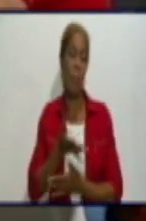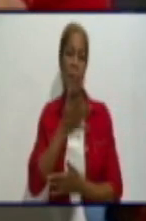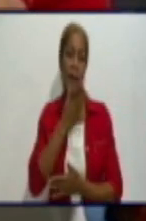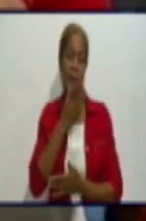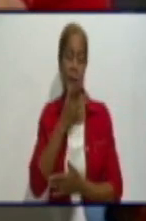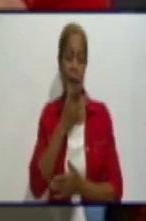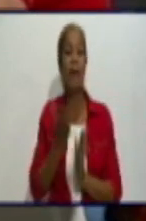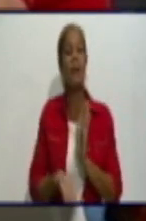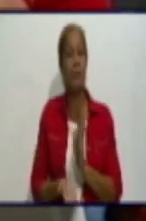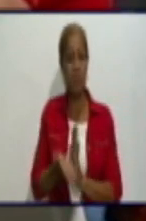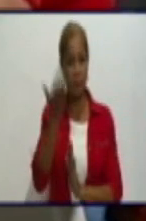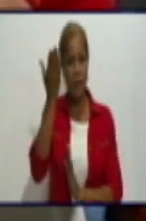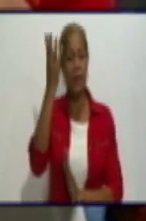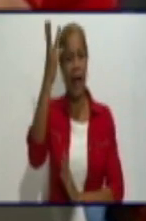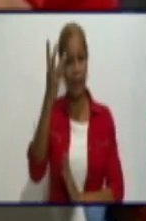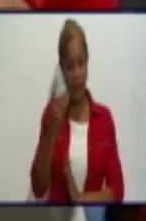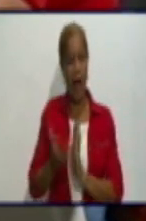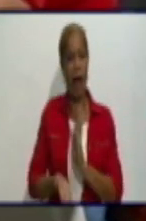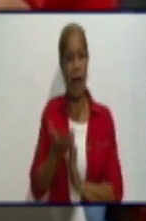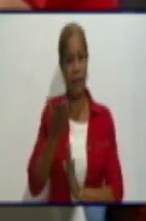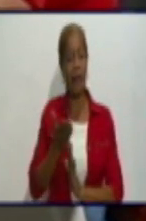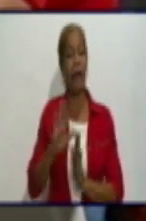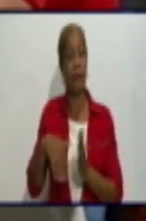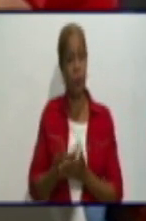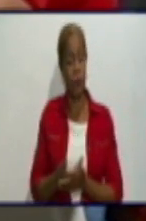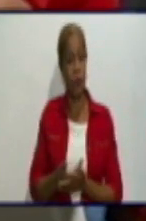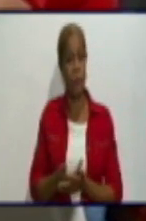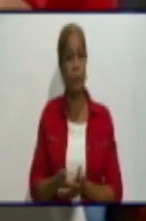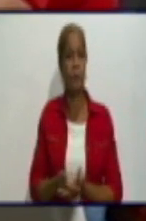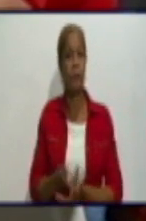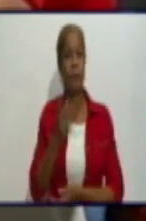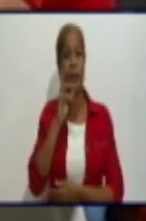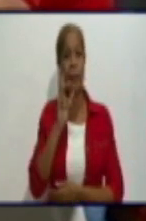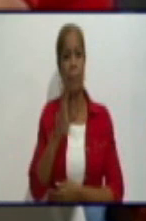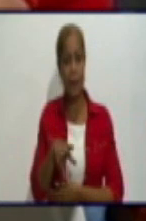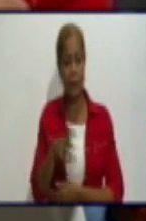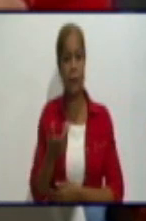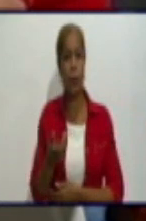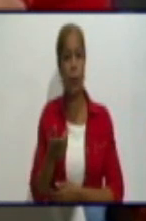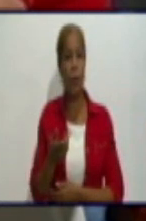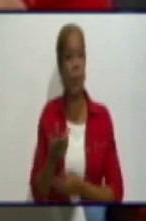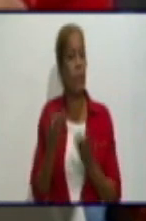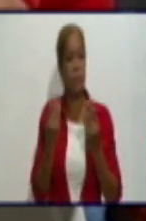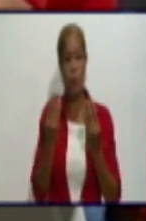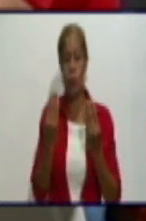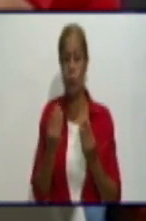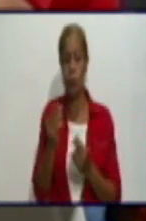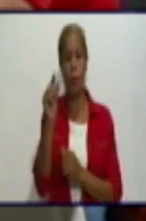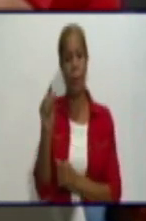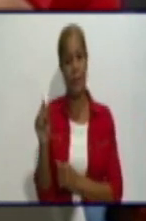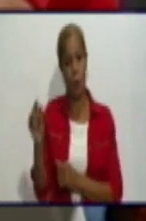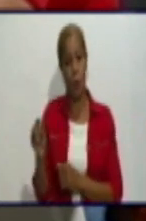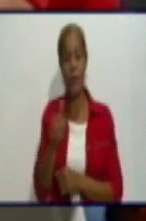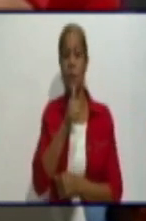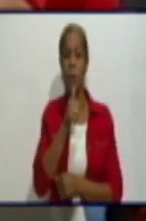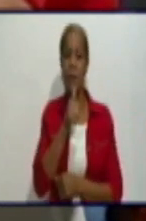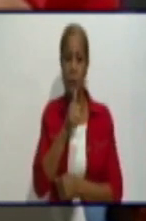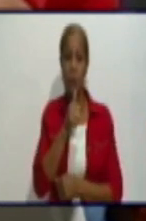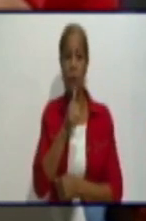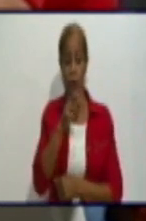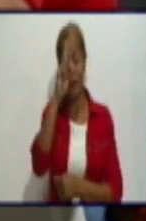confirmados es lo que esperamos teniendo en cuenta todavía el número importante de sospechosos que se están levantando fundamentalmente en el